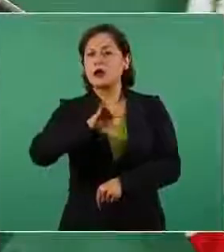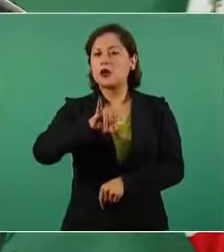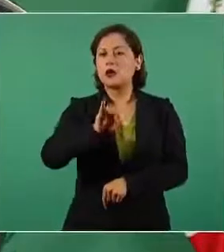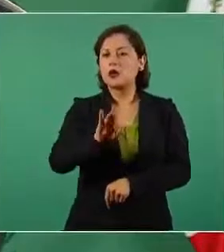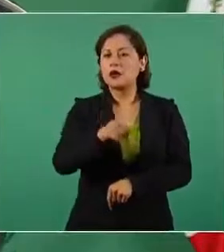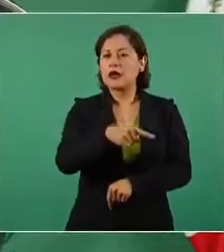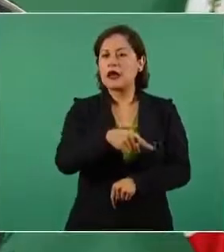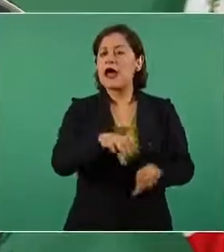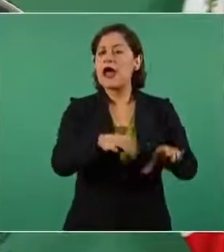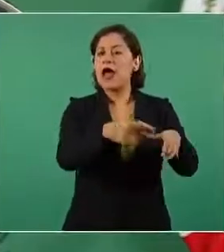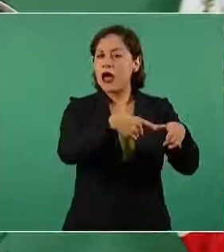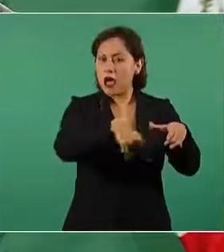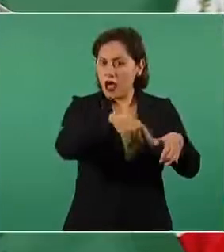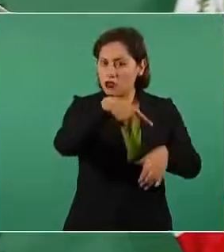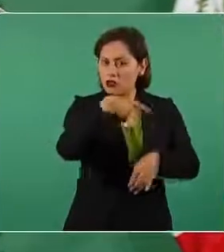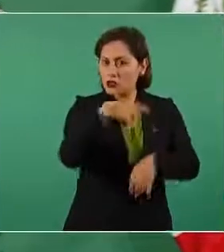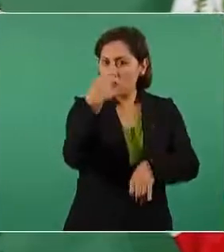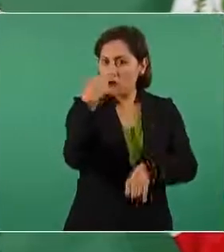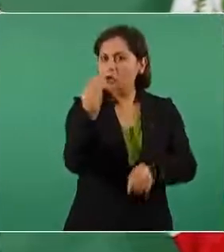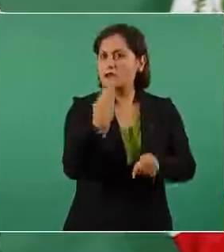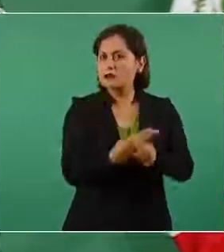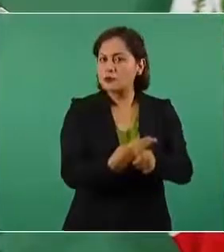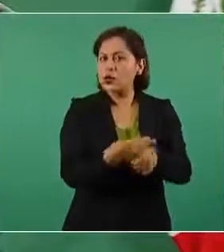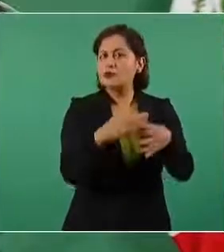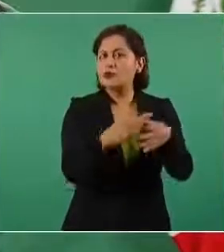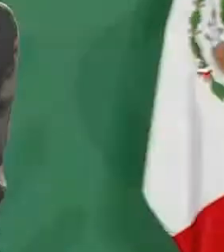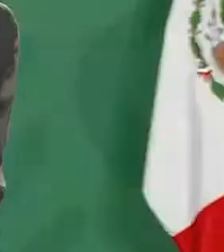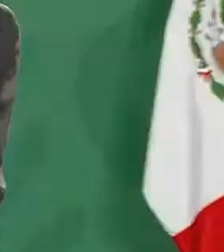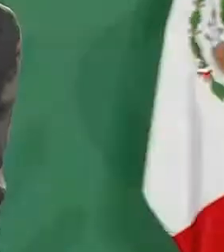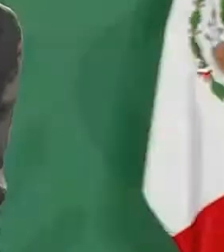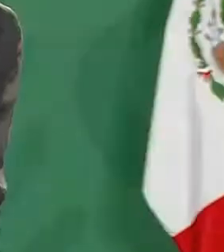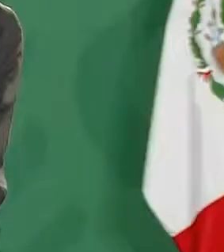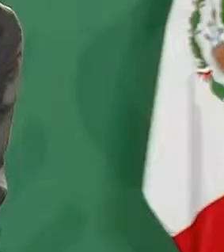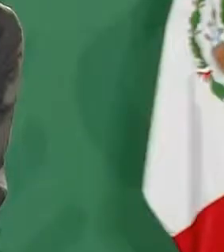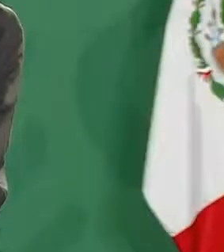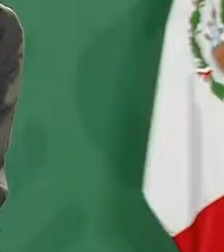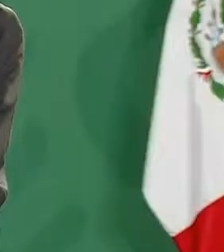función hace relativamente poco.